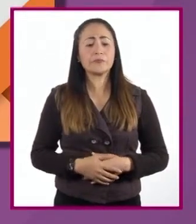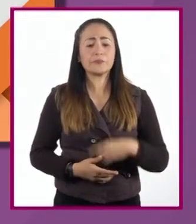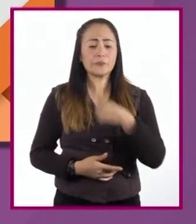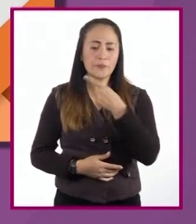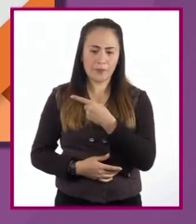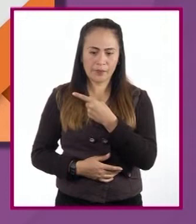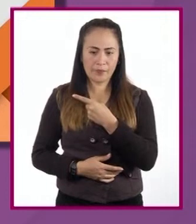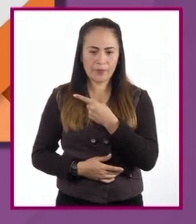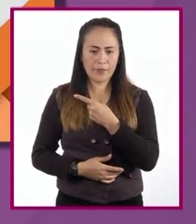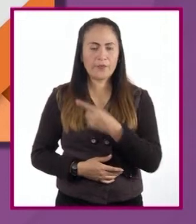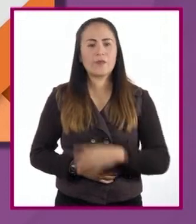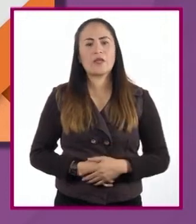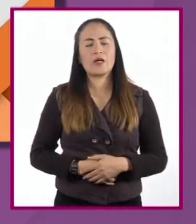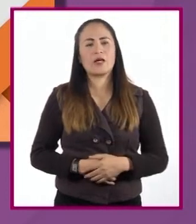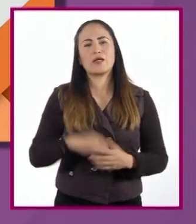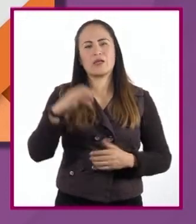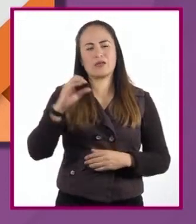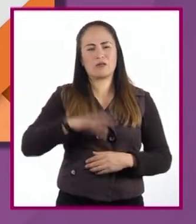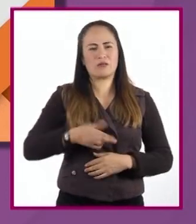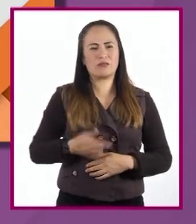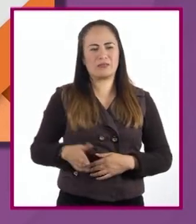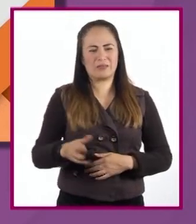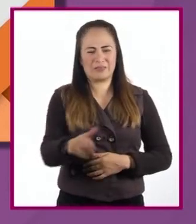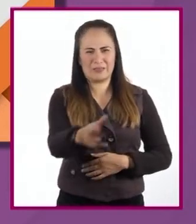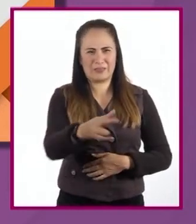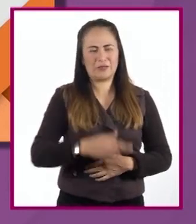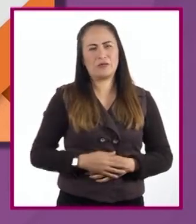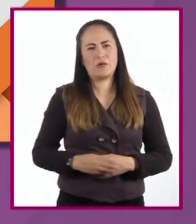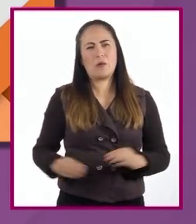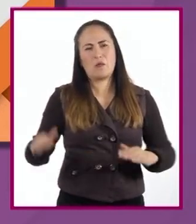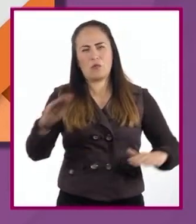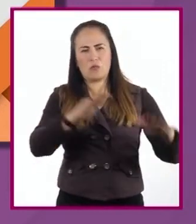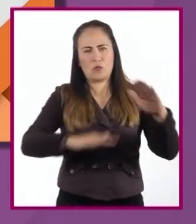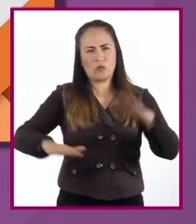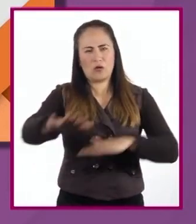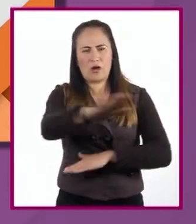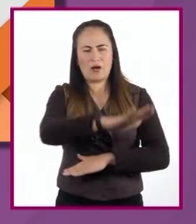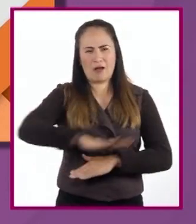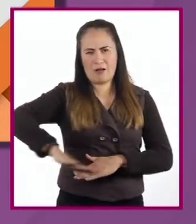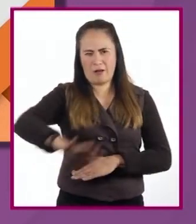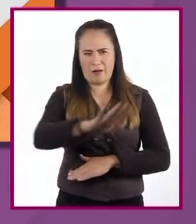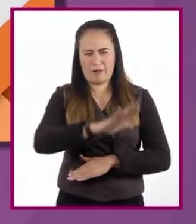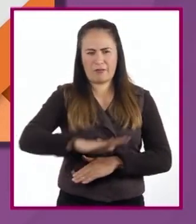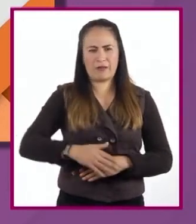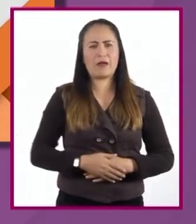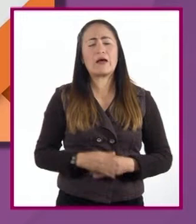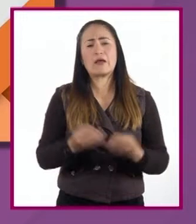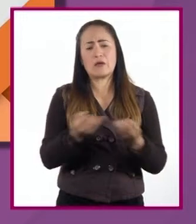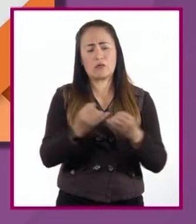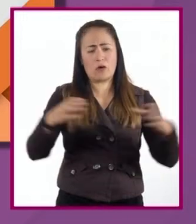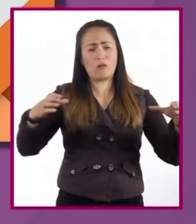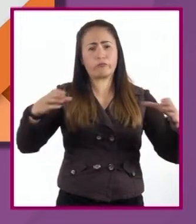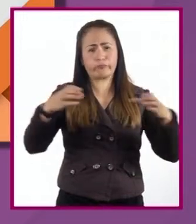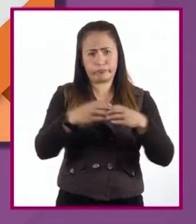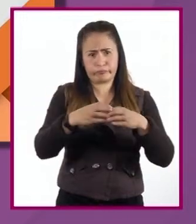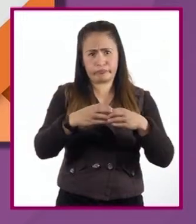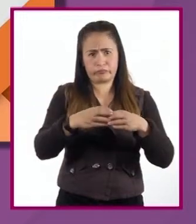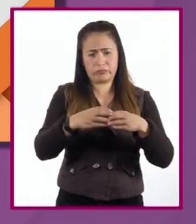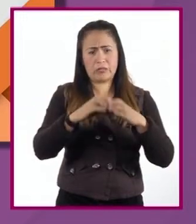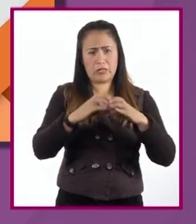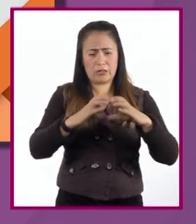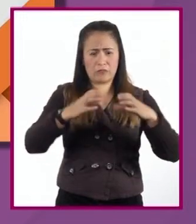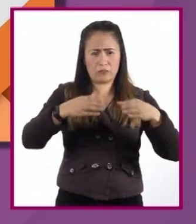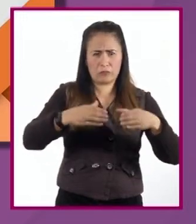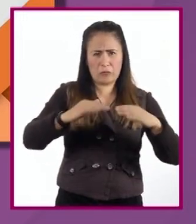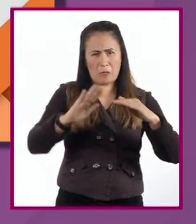construcciones monumentales de la Cuenca de México, el Gran Basamento, tuvo desde sus inicios una planta circular y parámetros con una